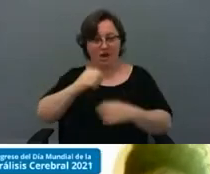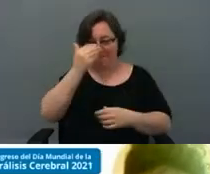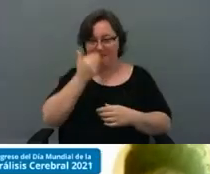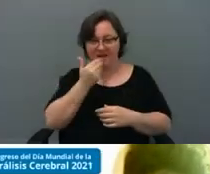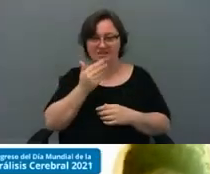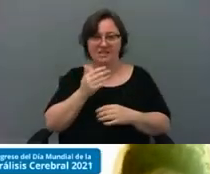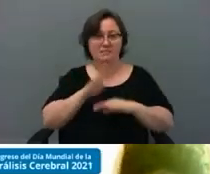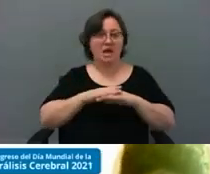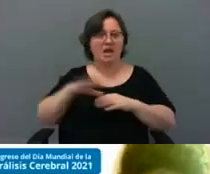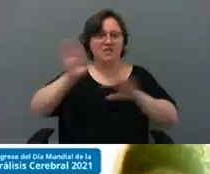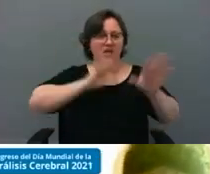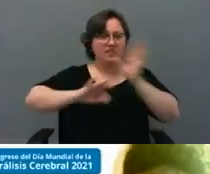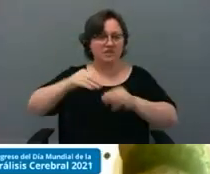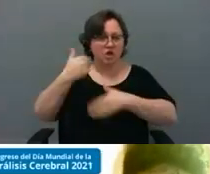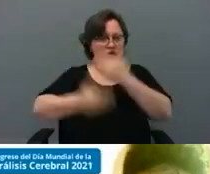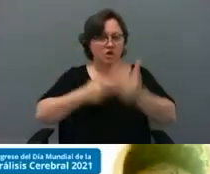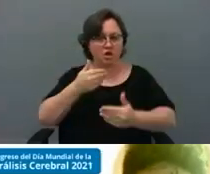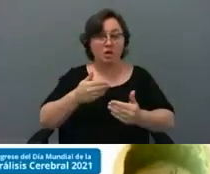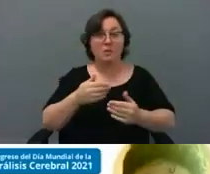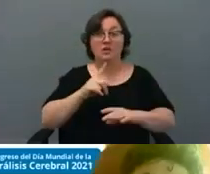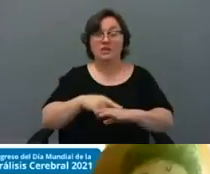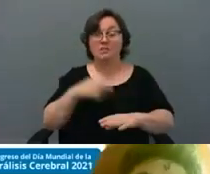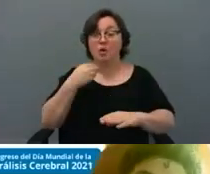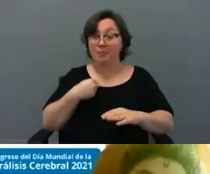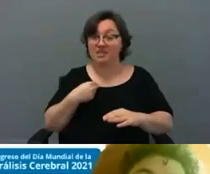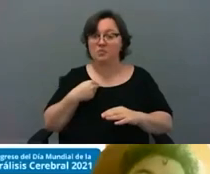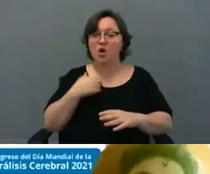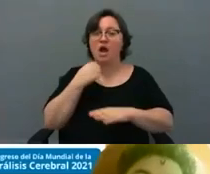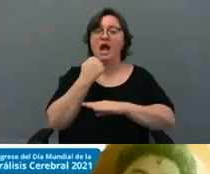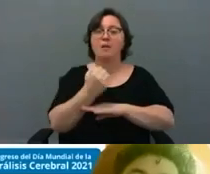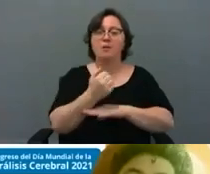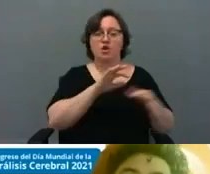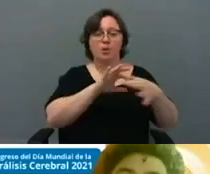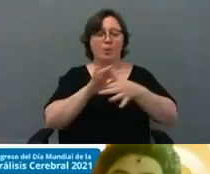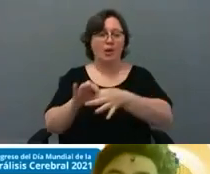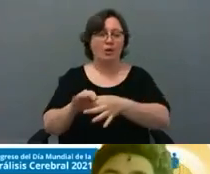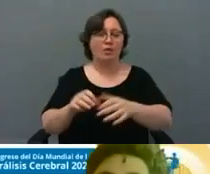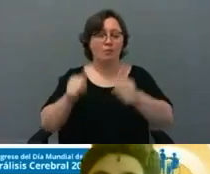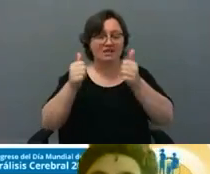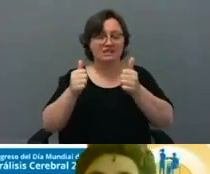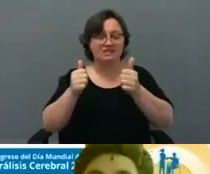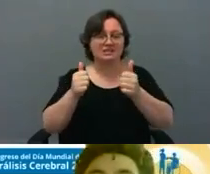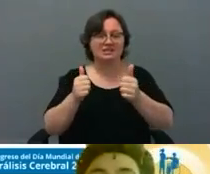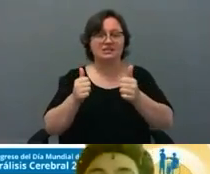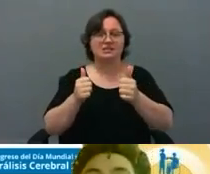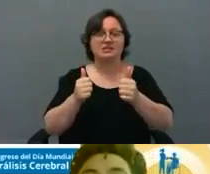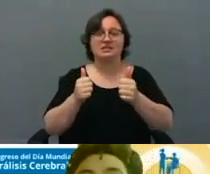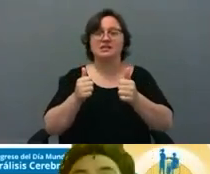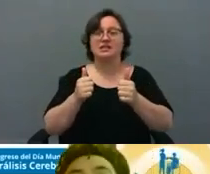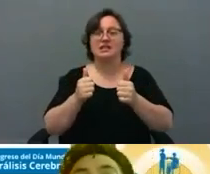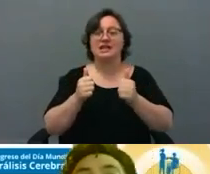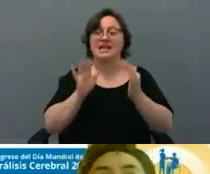para que pueda tomar sus propias decisiones, y por otro lado ese apoyo que está más vinculado a hacer posible